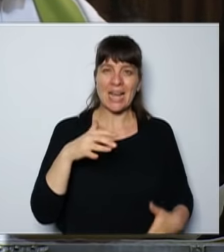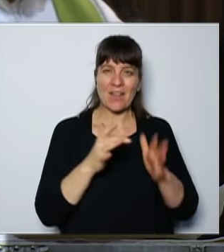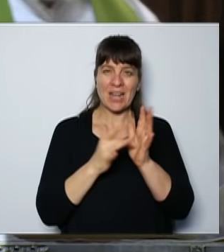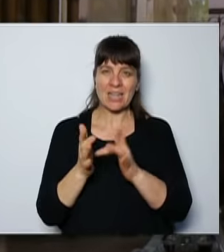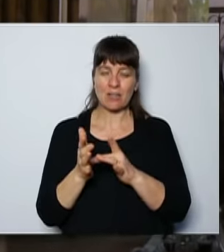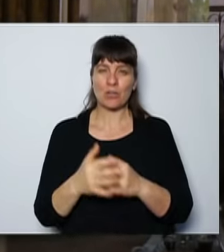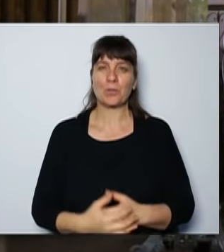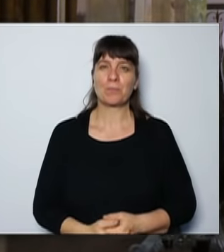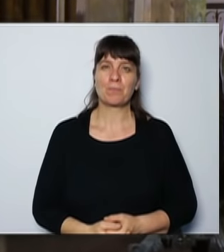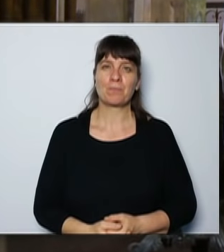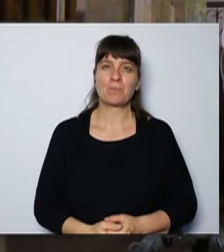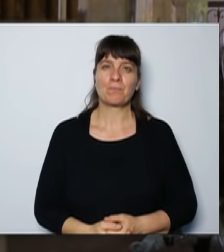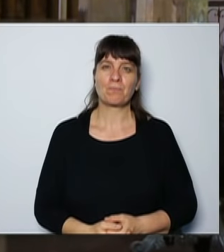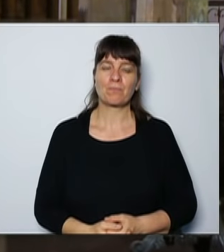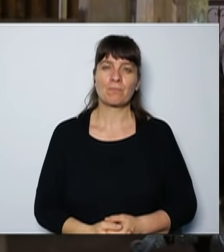de Cristo.